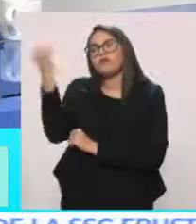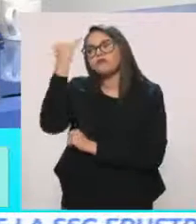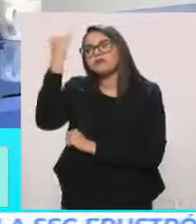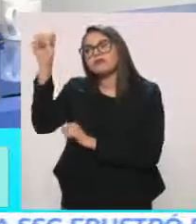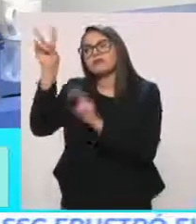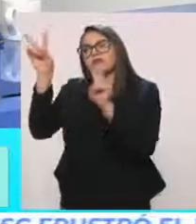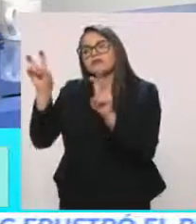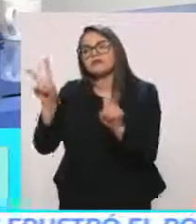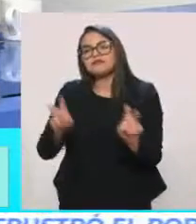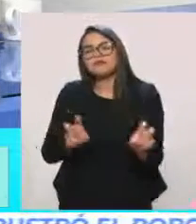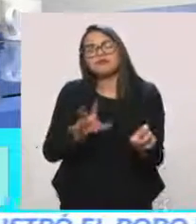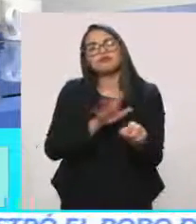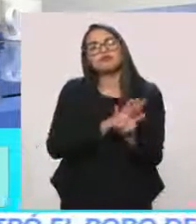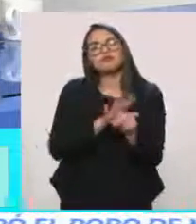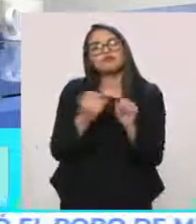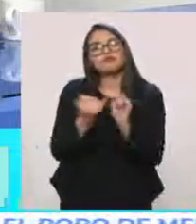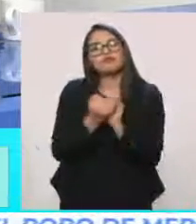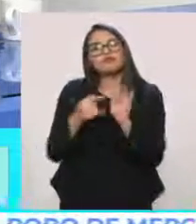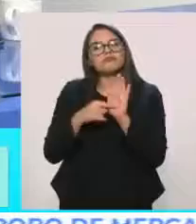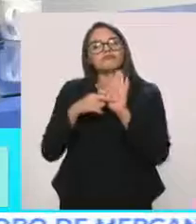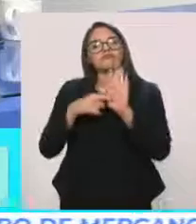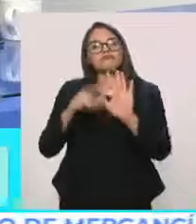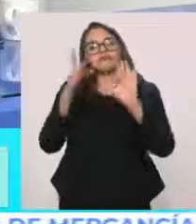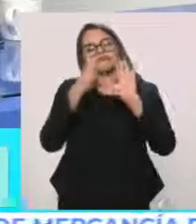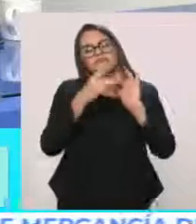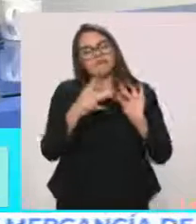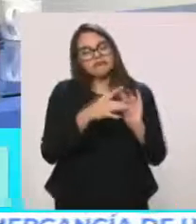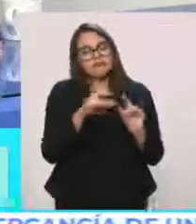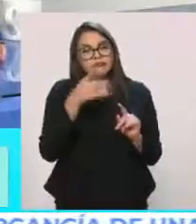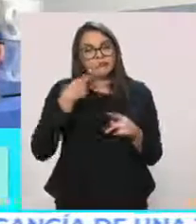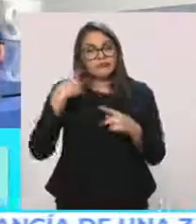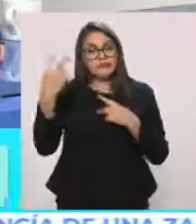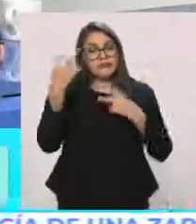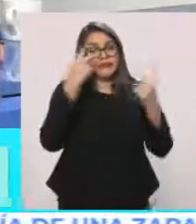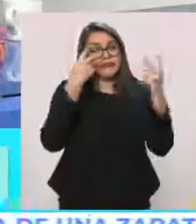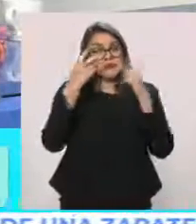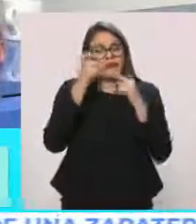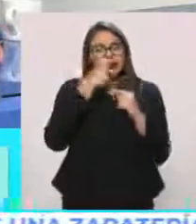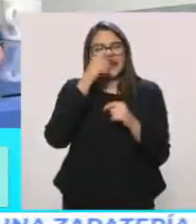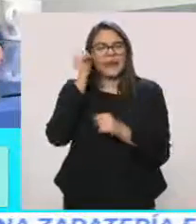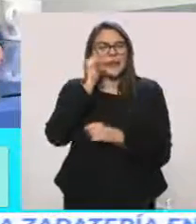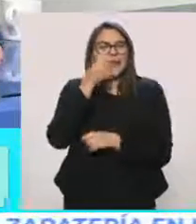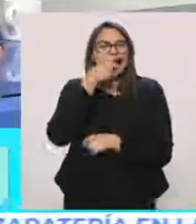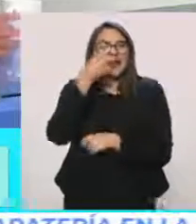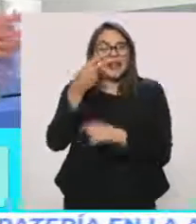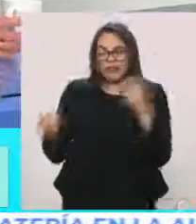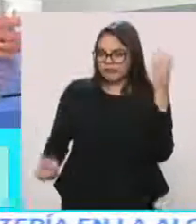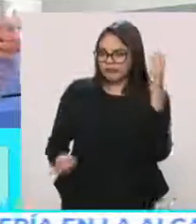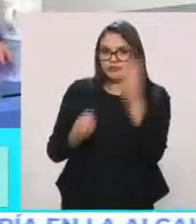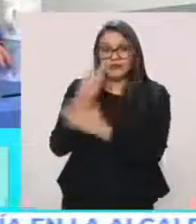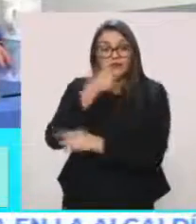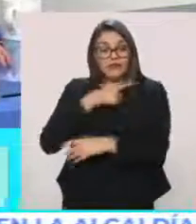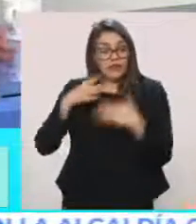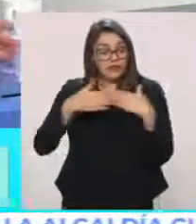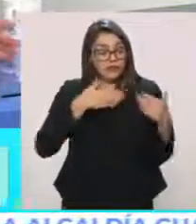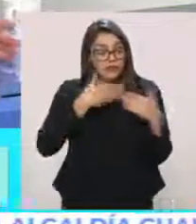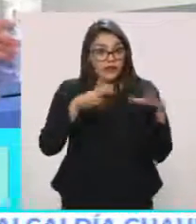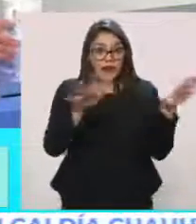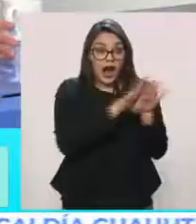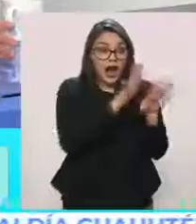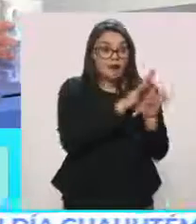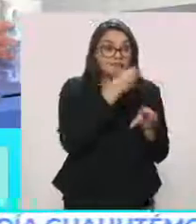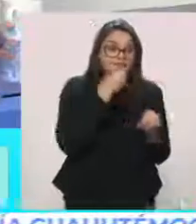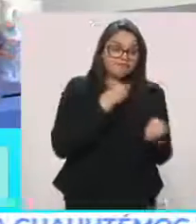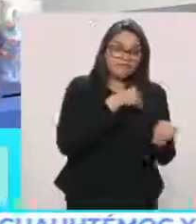se abordan? Pues para la audiencia que nos está escuchando, bien pues dice por ahí esa frase muy conocida, renovarse o morir, y pues hay que utilizar